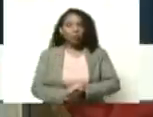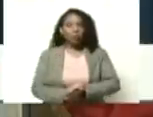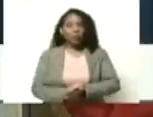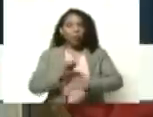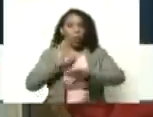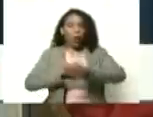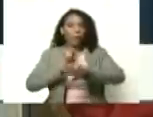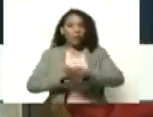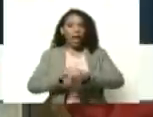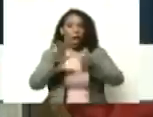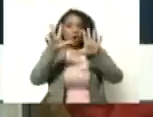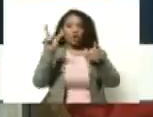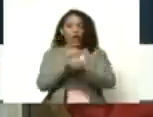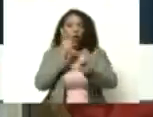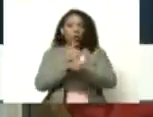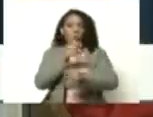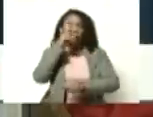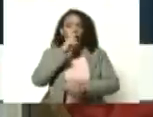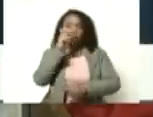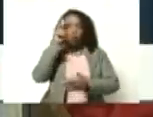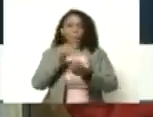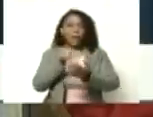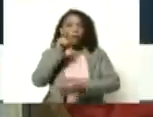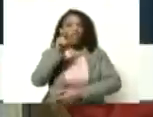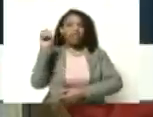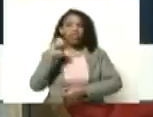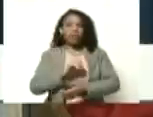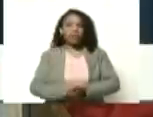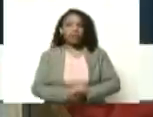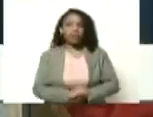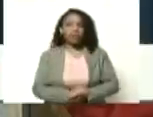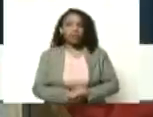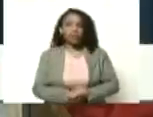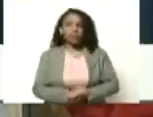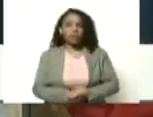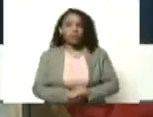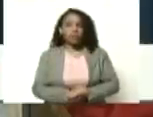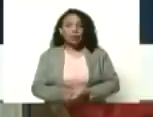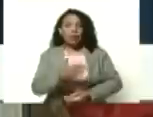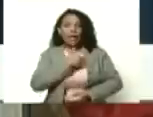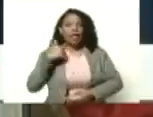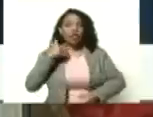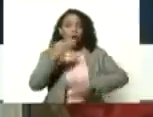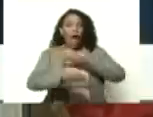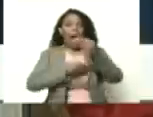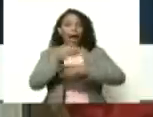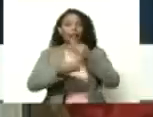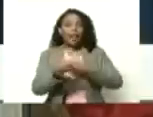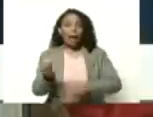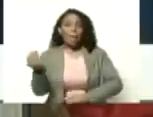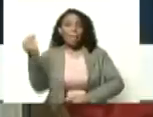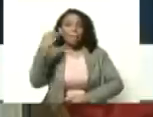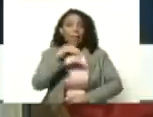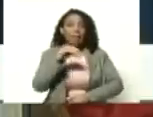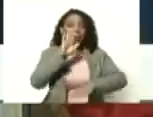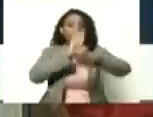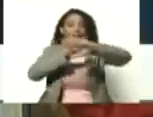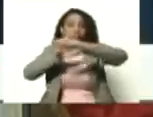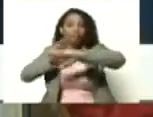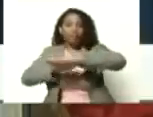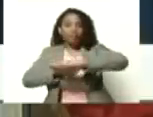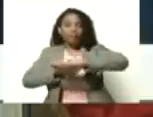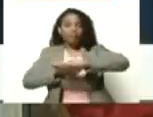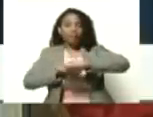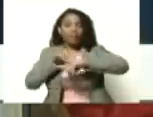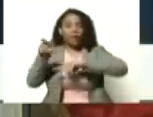el 8 de agosto del año 2020 se le quiso dar incluso hasta visos de que